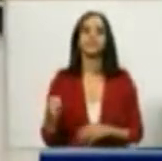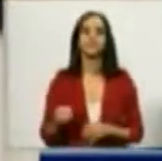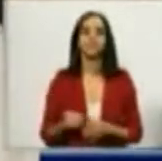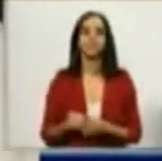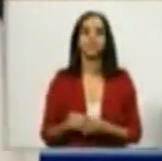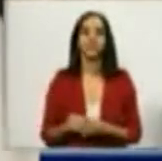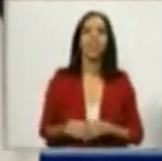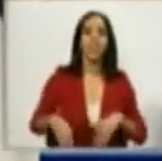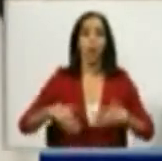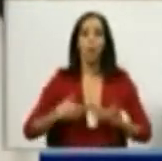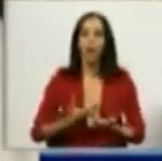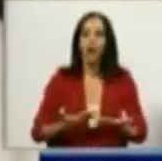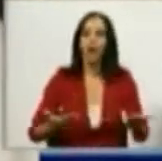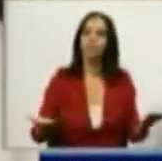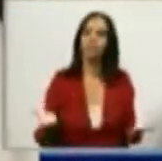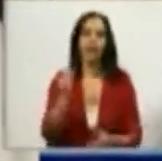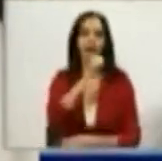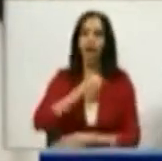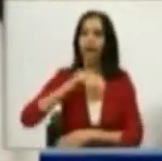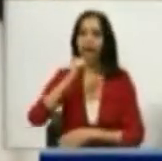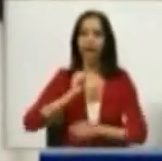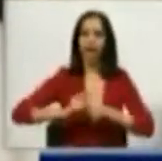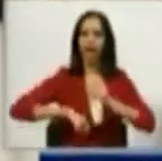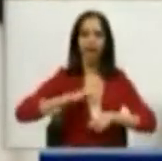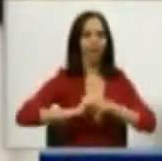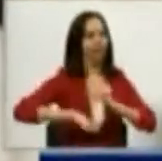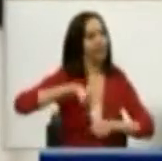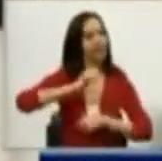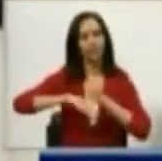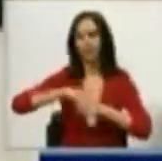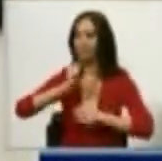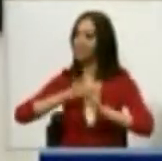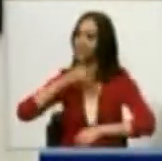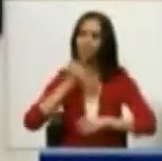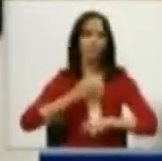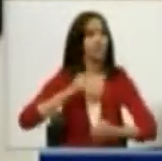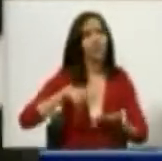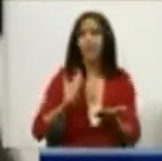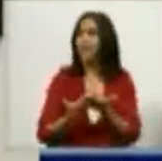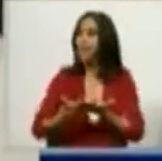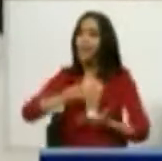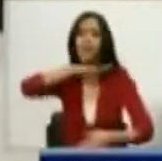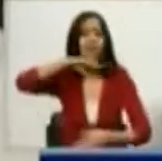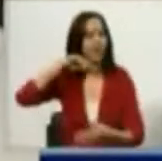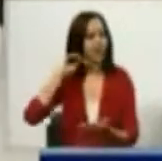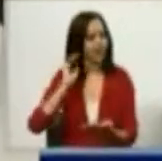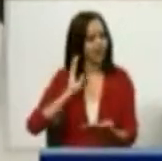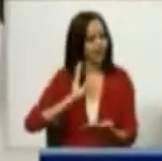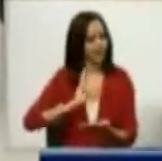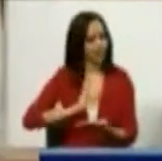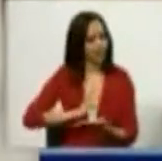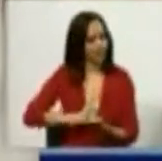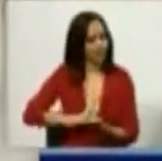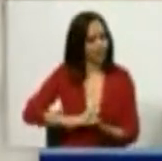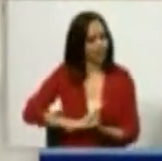y por eso es que canto gaitas hasta que muera